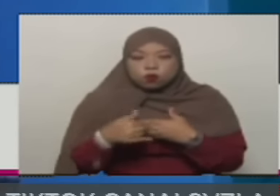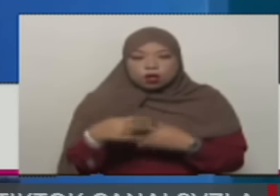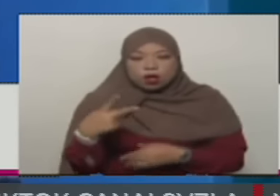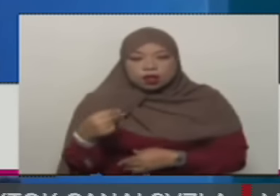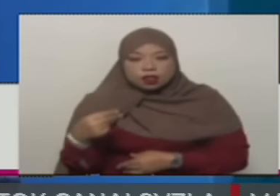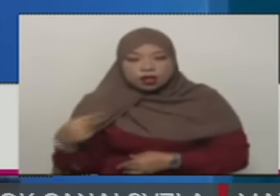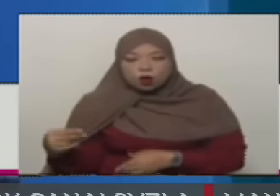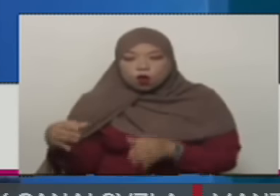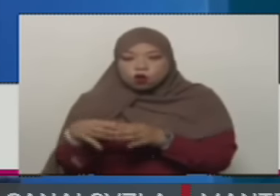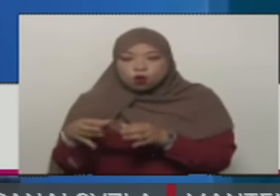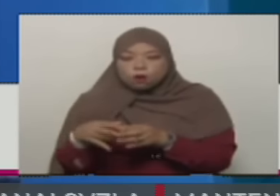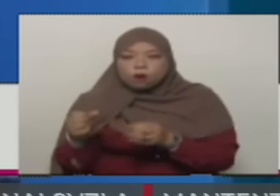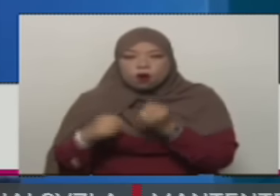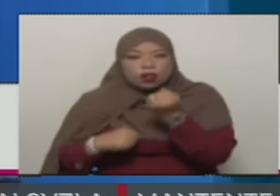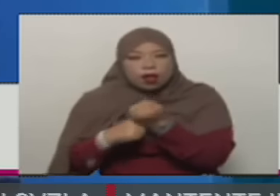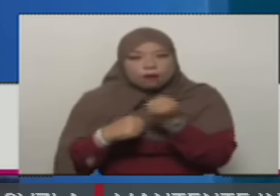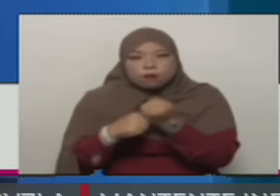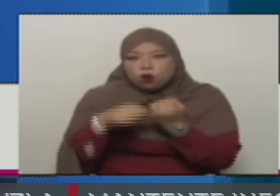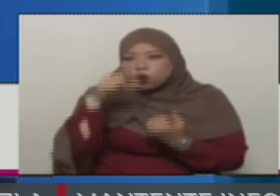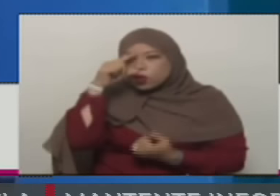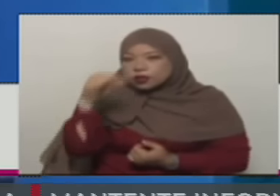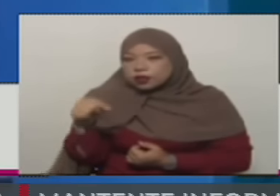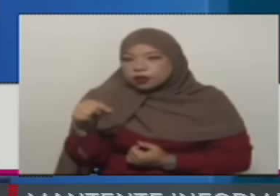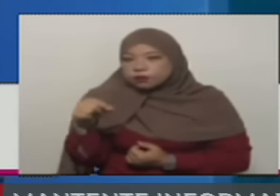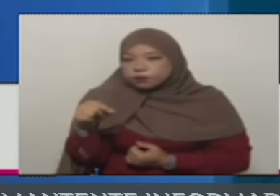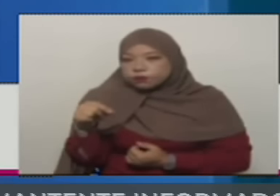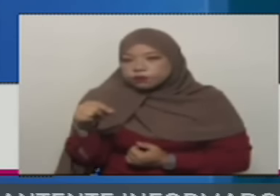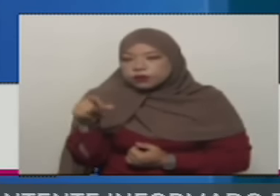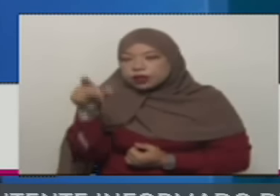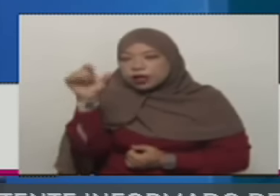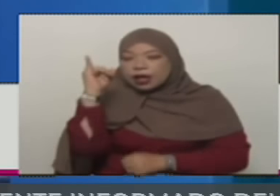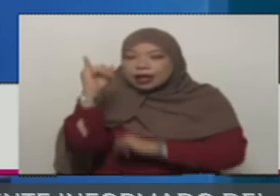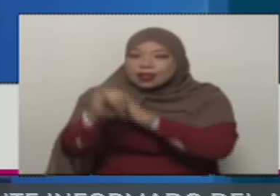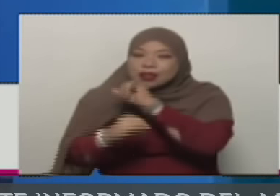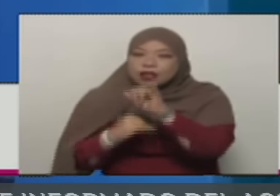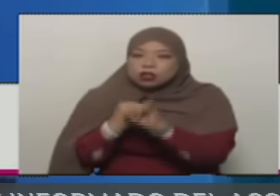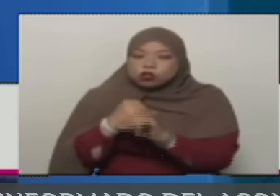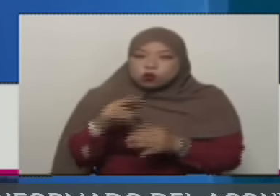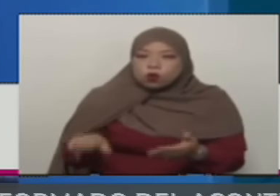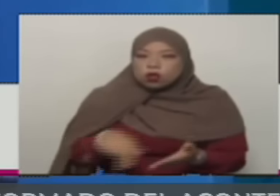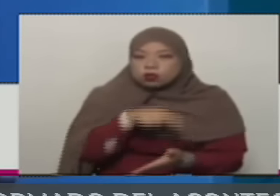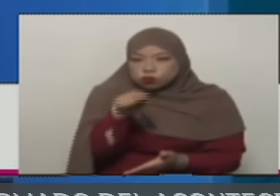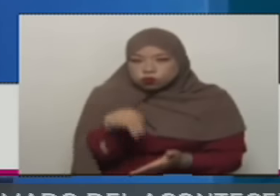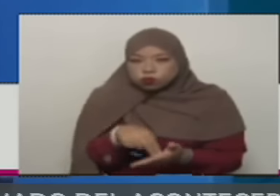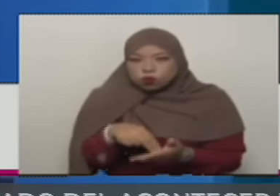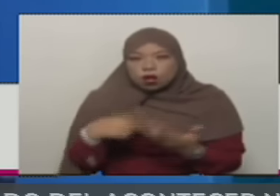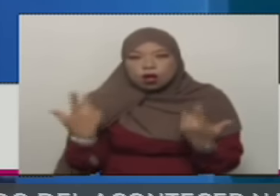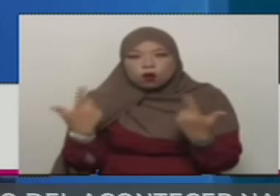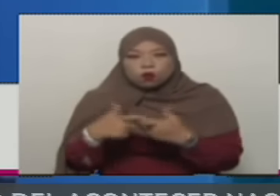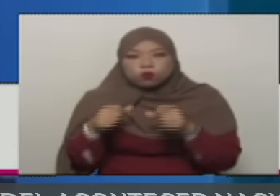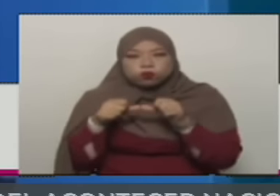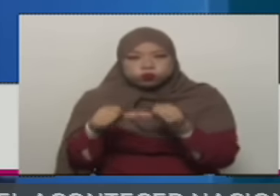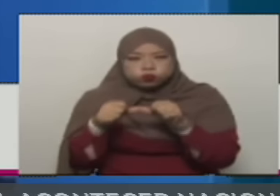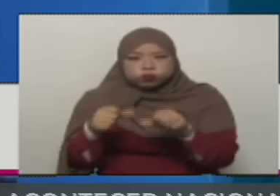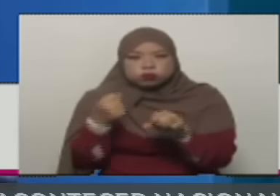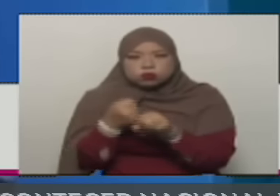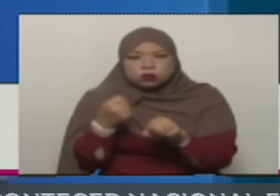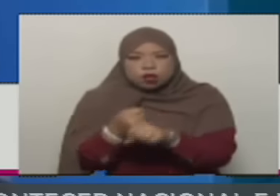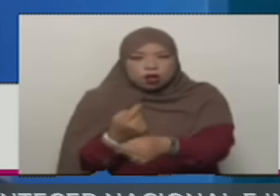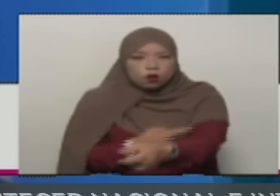sandinista a nivel nacional e internacional. Sabemos que hay una guerra permanente contra nuestra